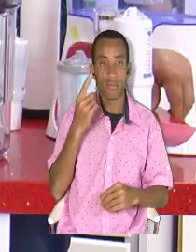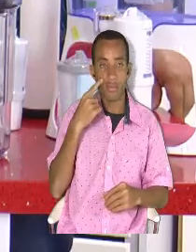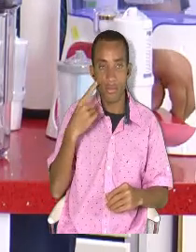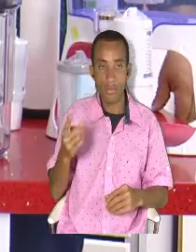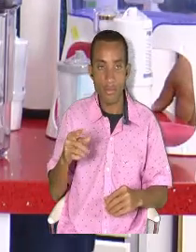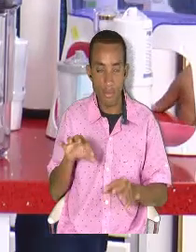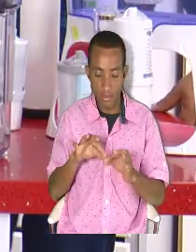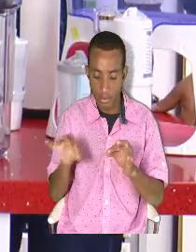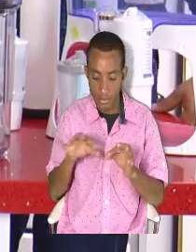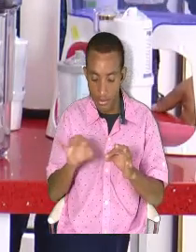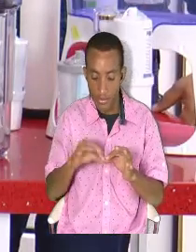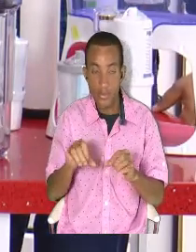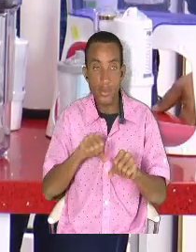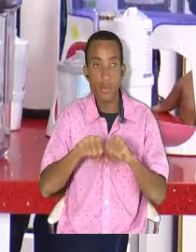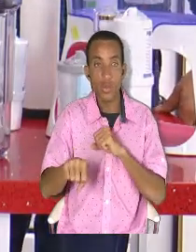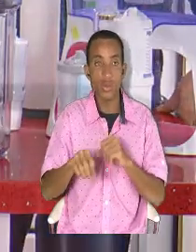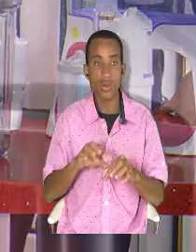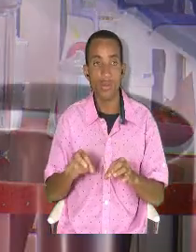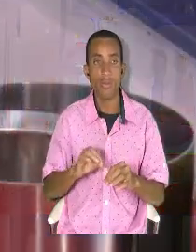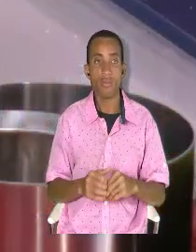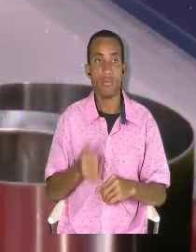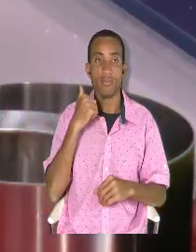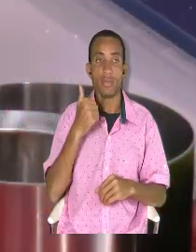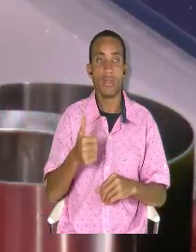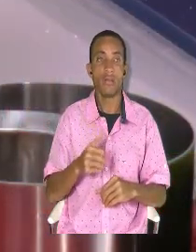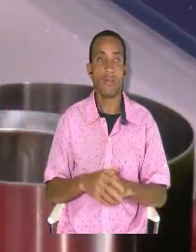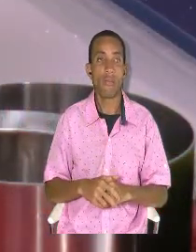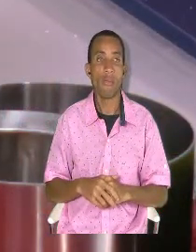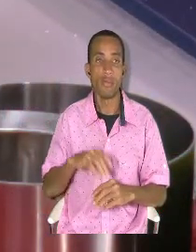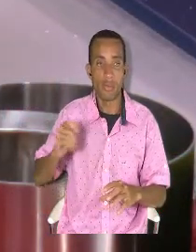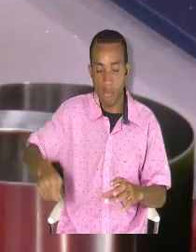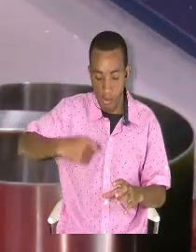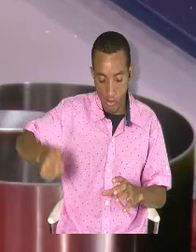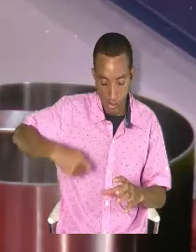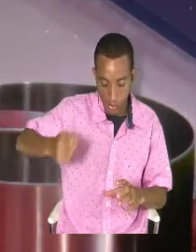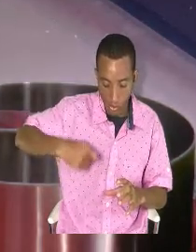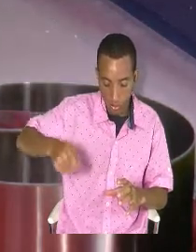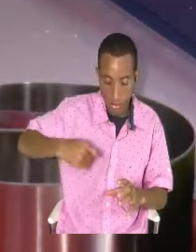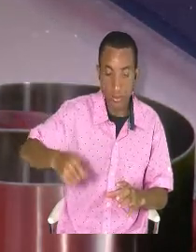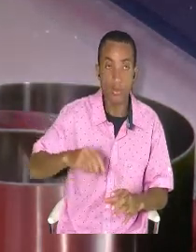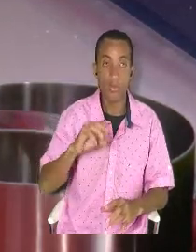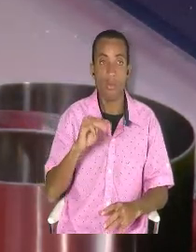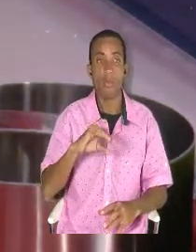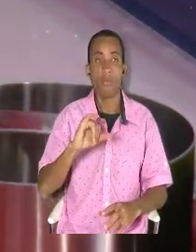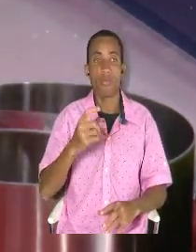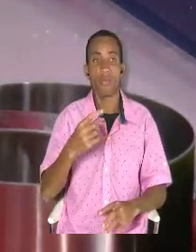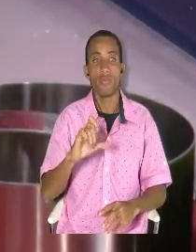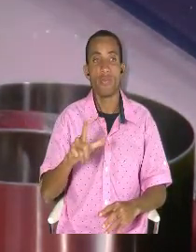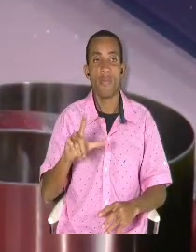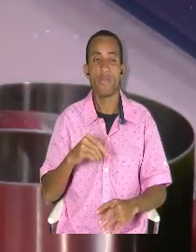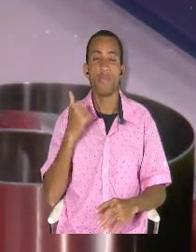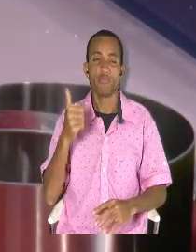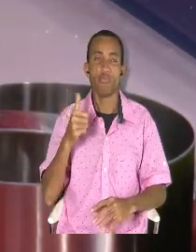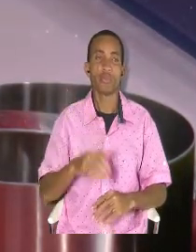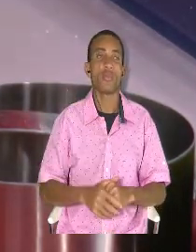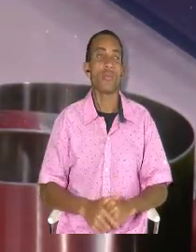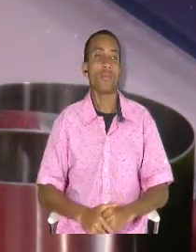¿sí? Cómo quedó, bien procesado, don Miguel hizo un excelente trabajo. Quedó un proceso.